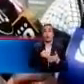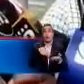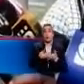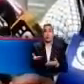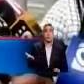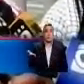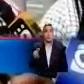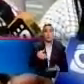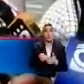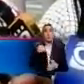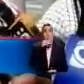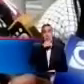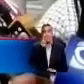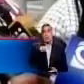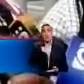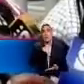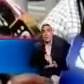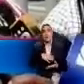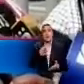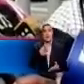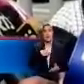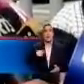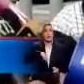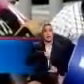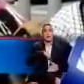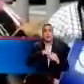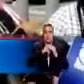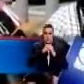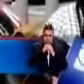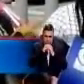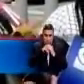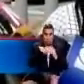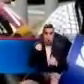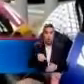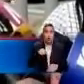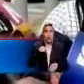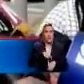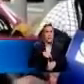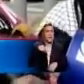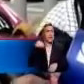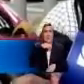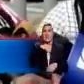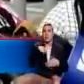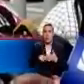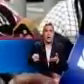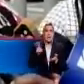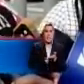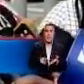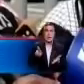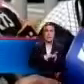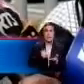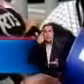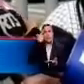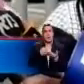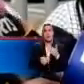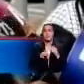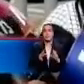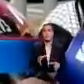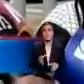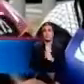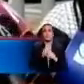todos manta manabí entremos en el éxito de oración todos los días y a cada rato y sumar por la